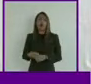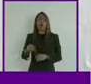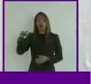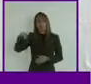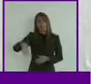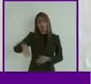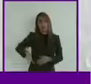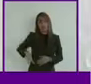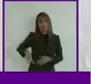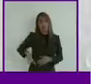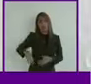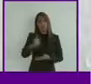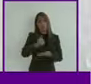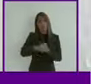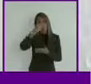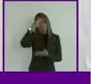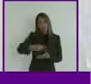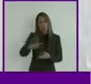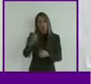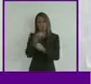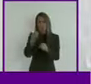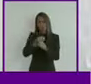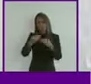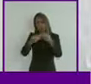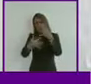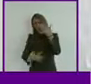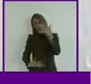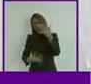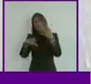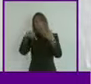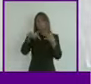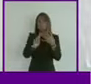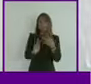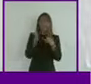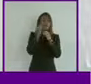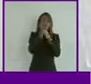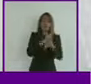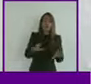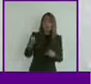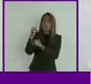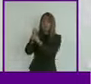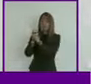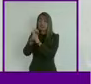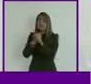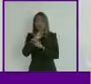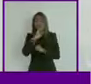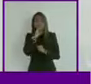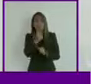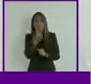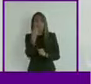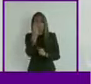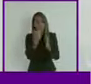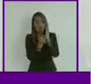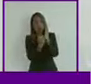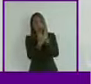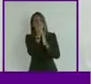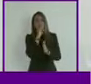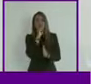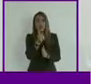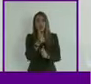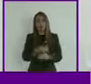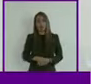pero la desinformación es lo que no nos permite avanzar. Y sobre el uso de